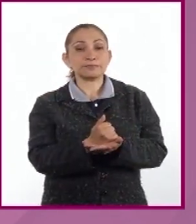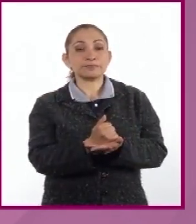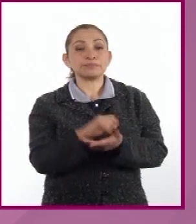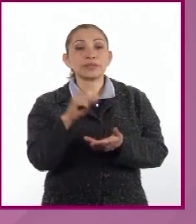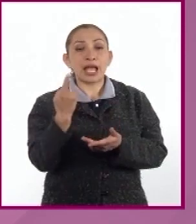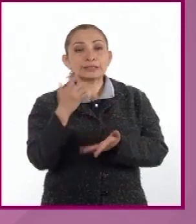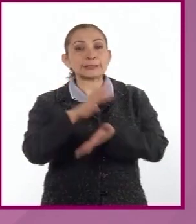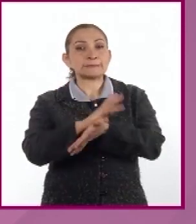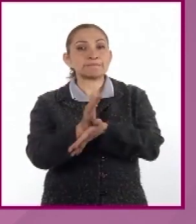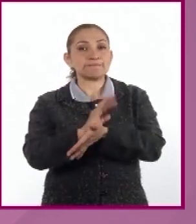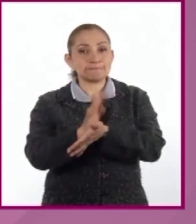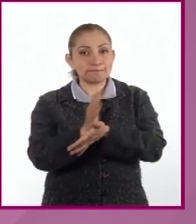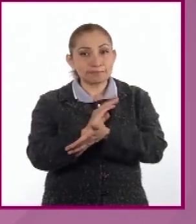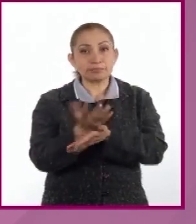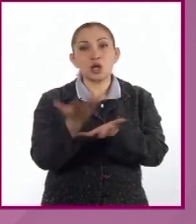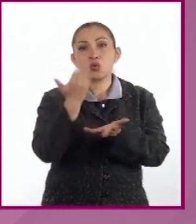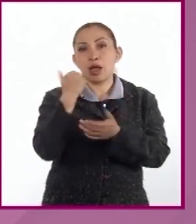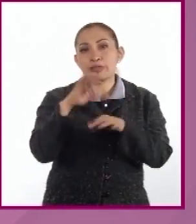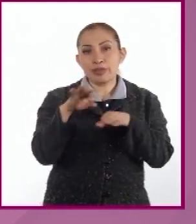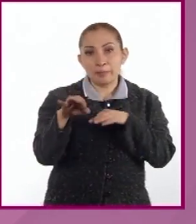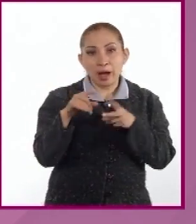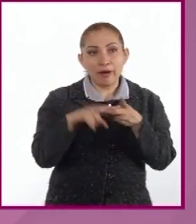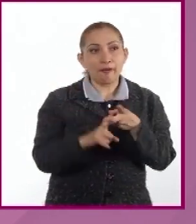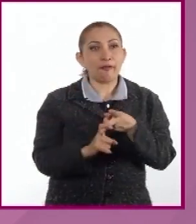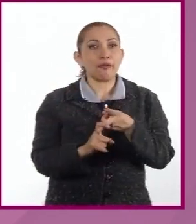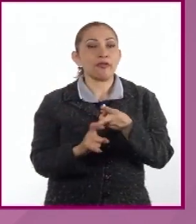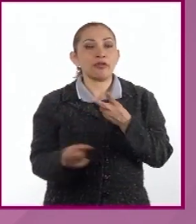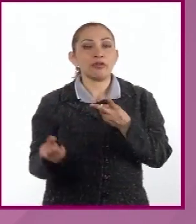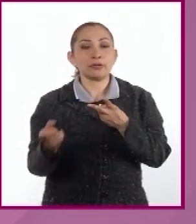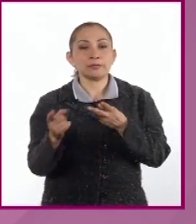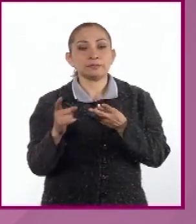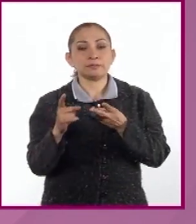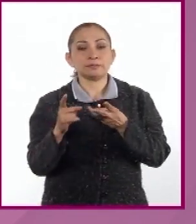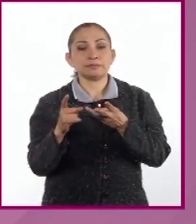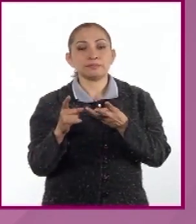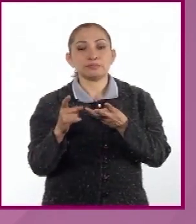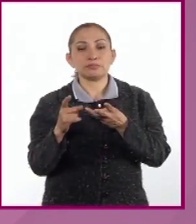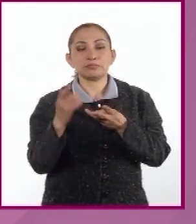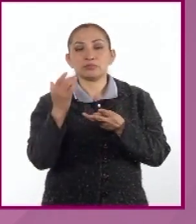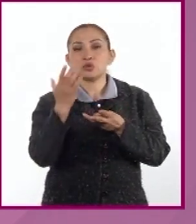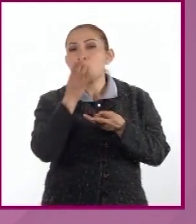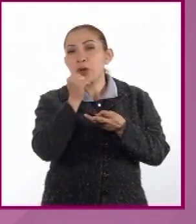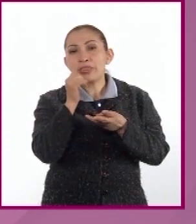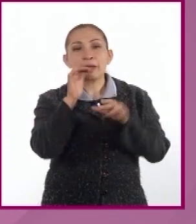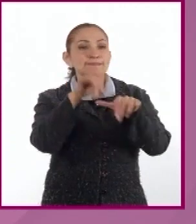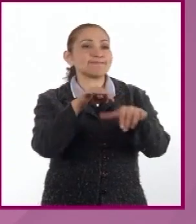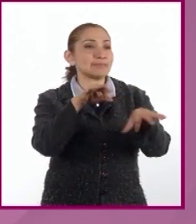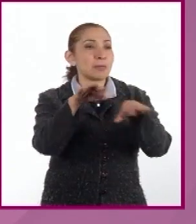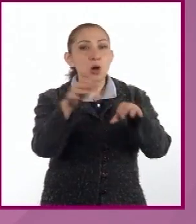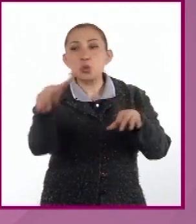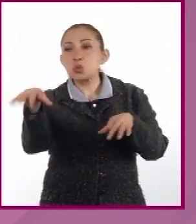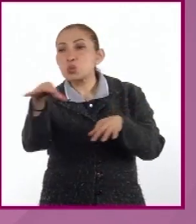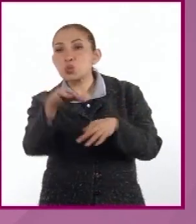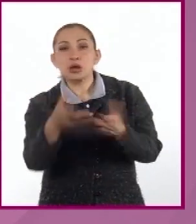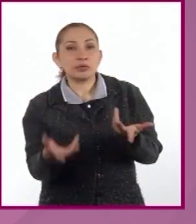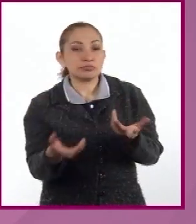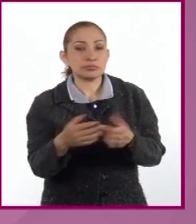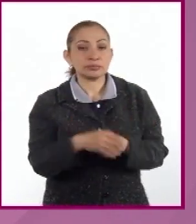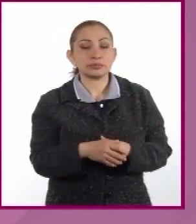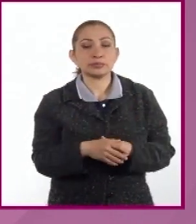la discriminación, la falta de trabajo, menos oportunidades de trabajo,